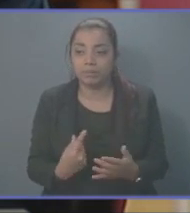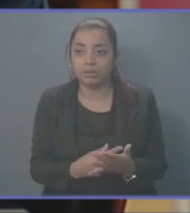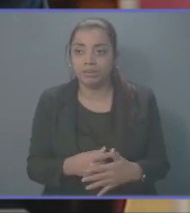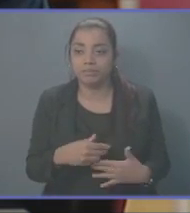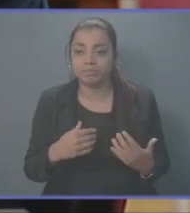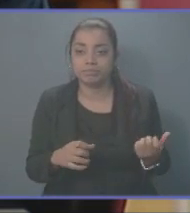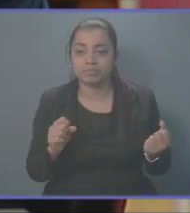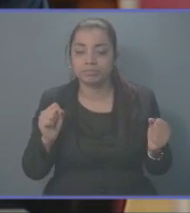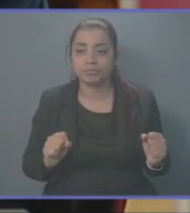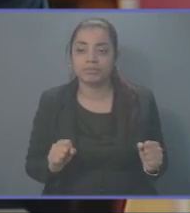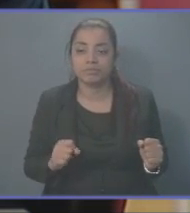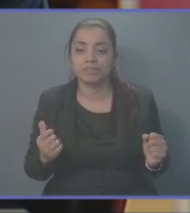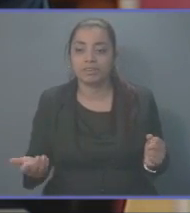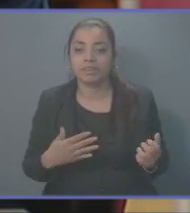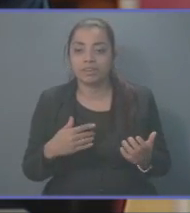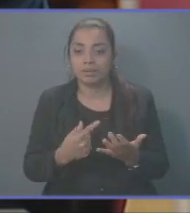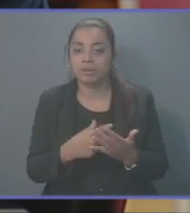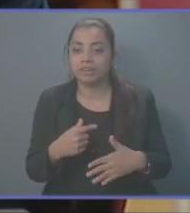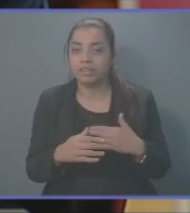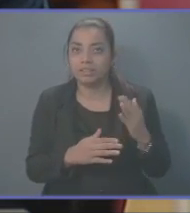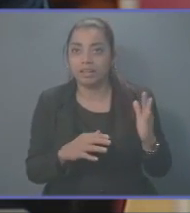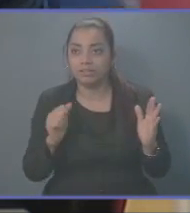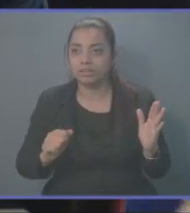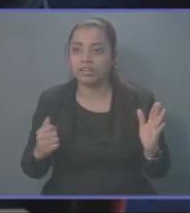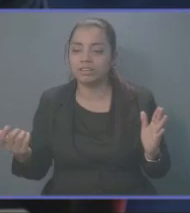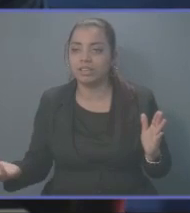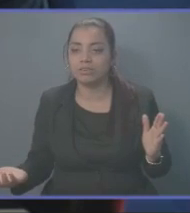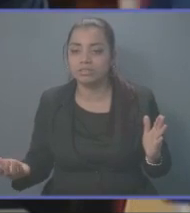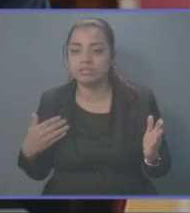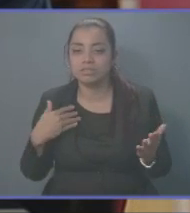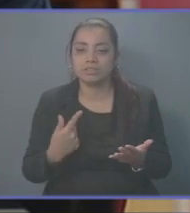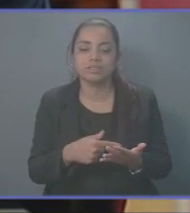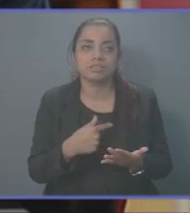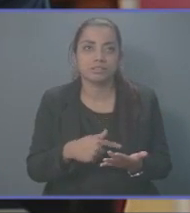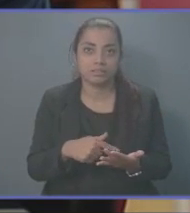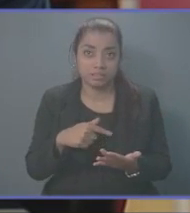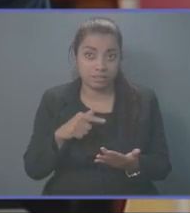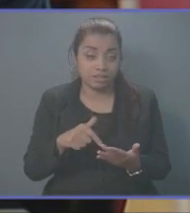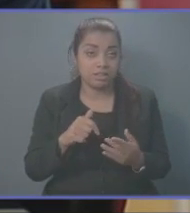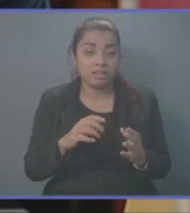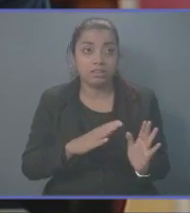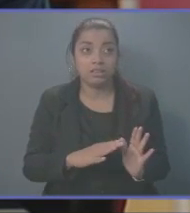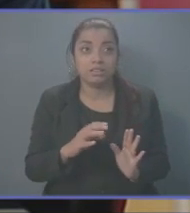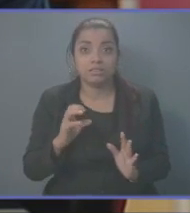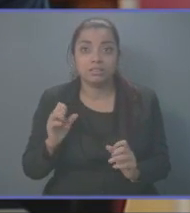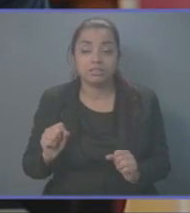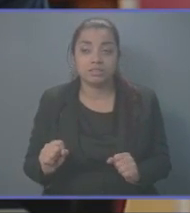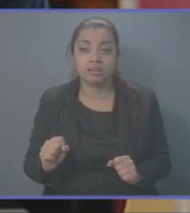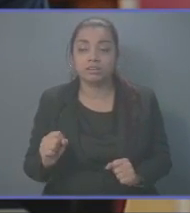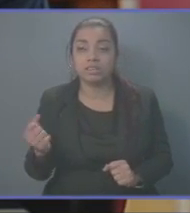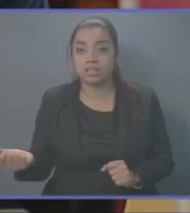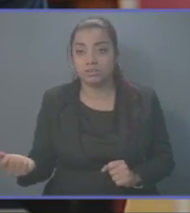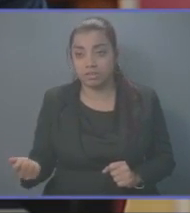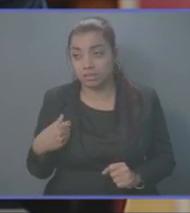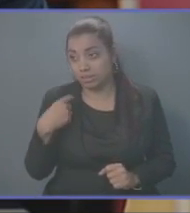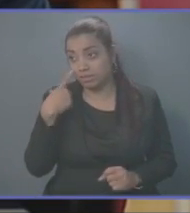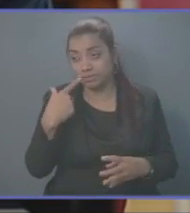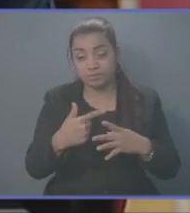arancelarios a las importaciones u otros impuestos y hayan pagado o liquidado una suma inferior a la que correspondía